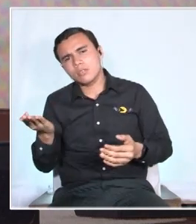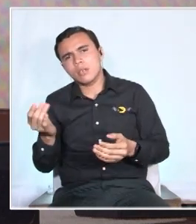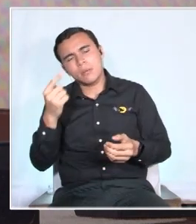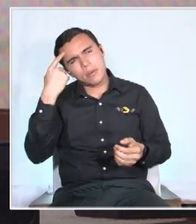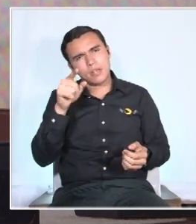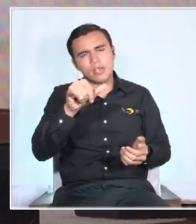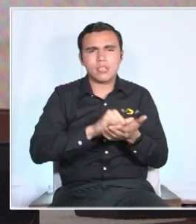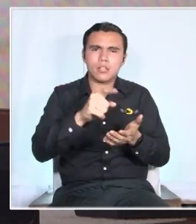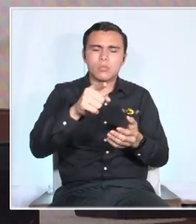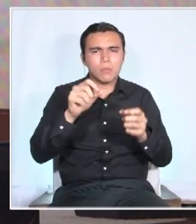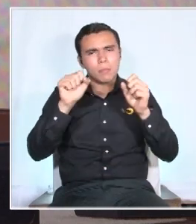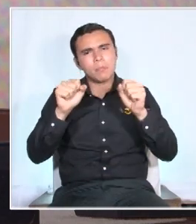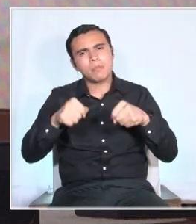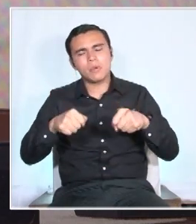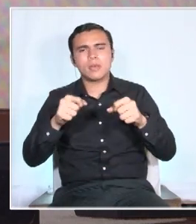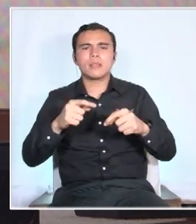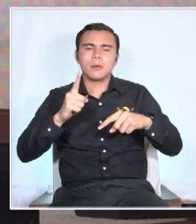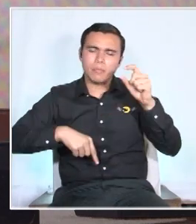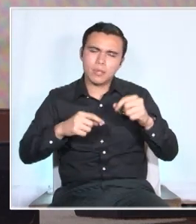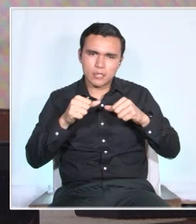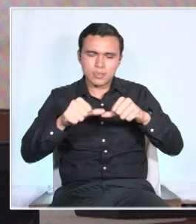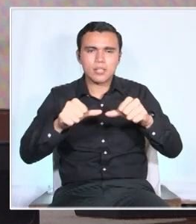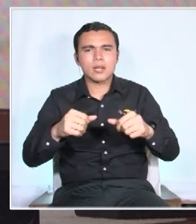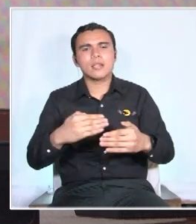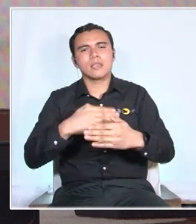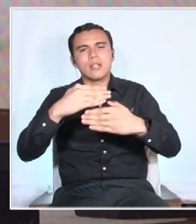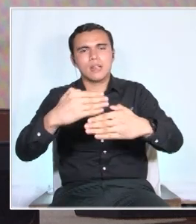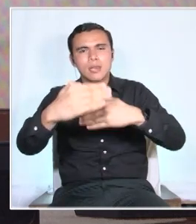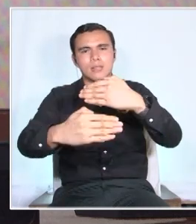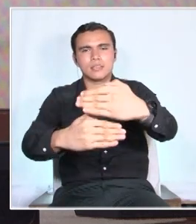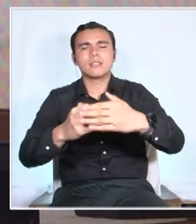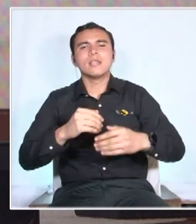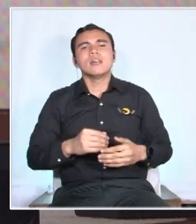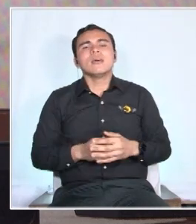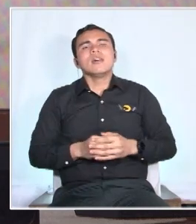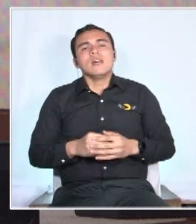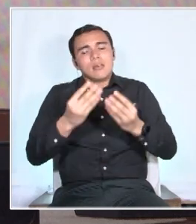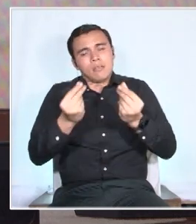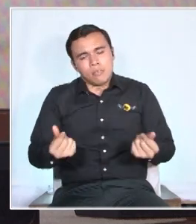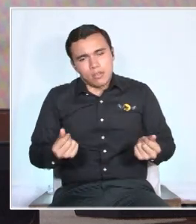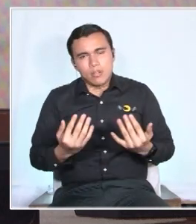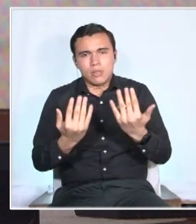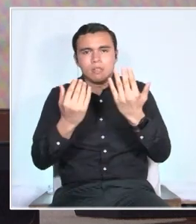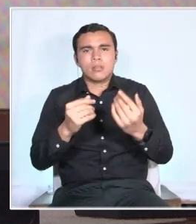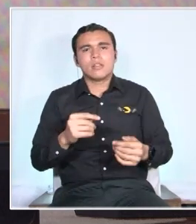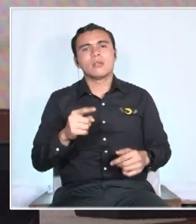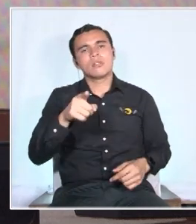para que tú no puedas seguir adelante, porque el diablo sabe que si el fuego se te apaga, tú nunca